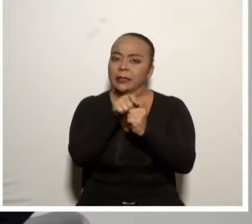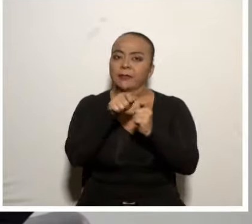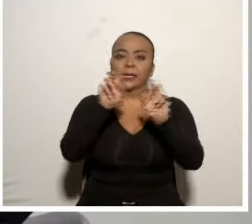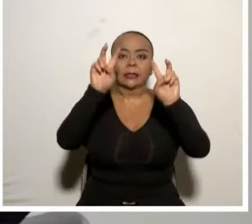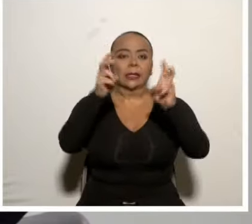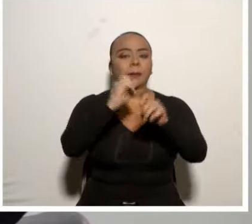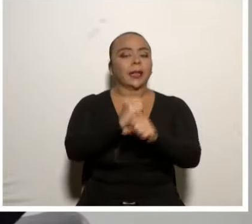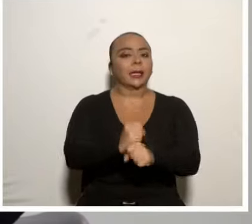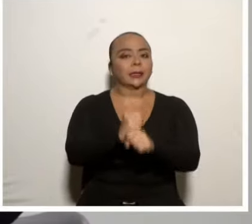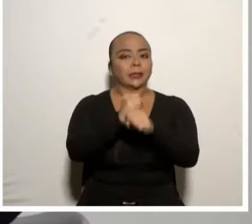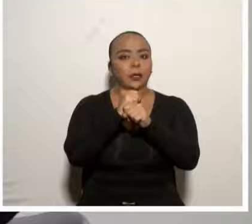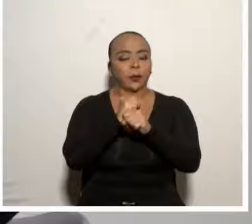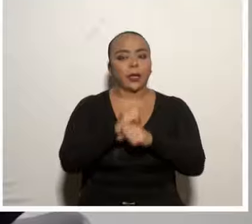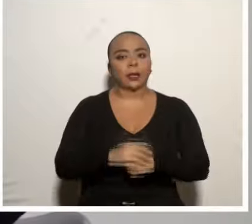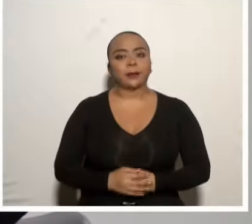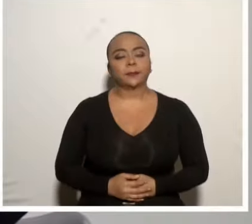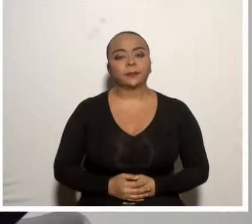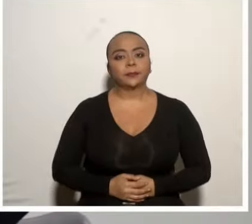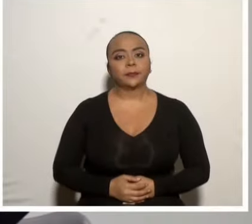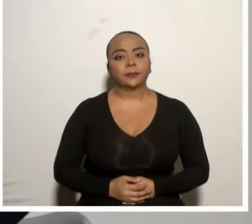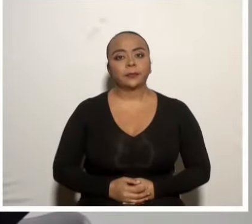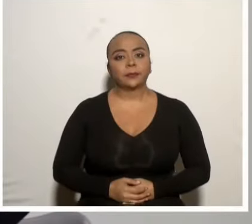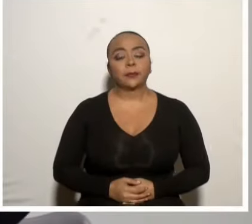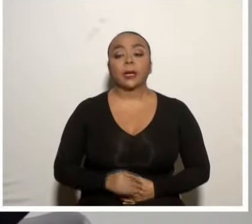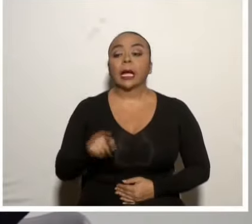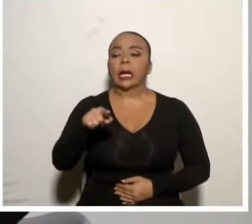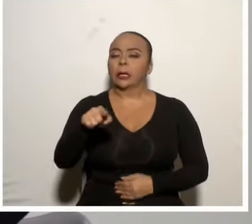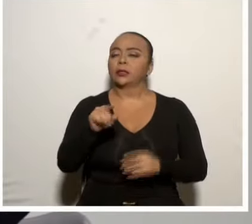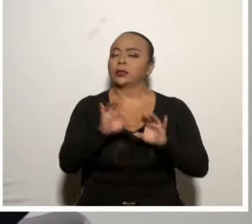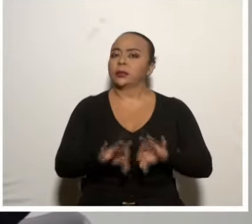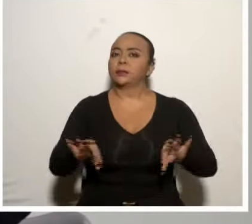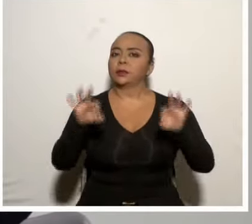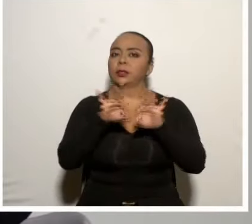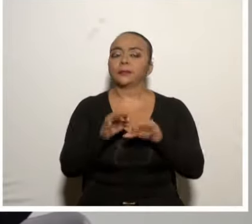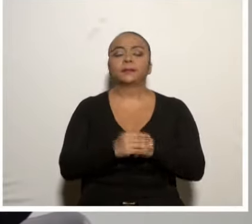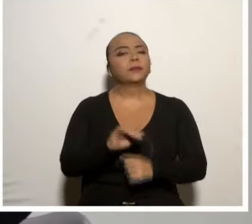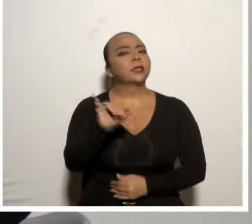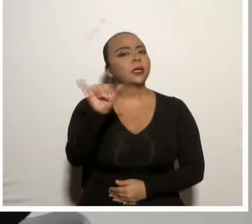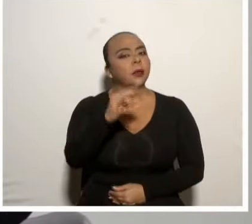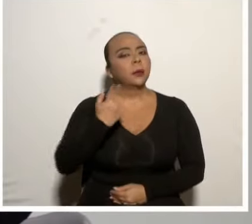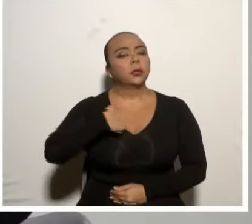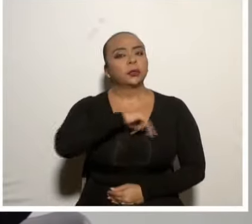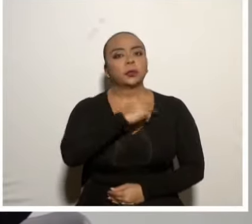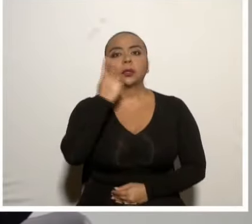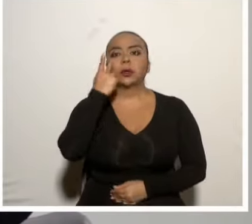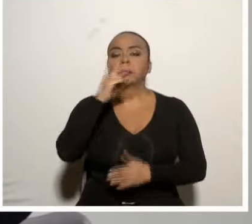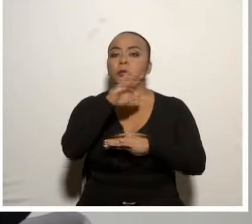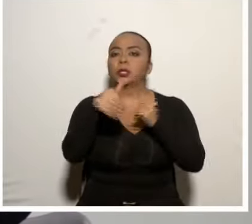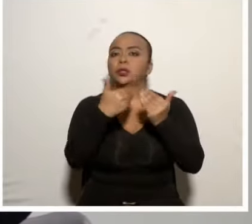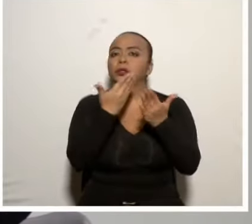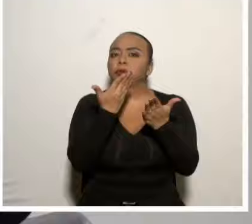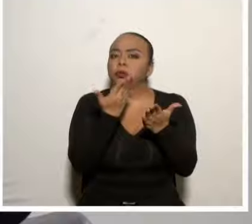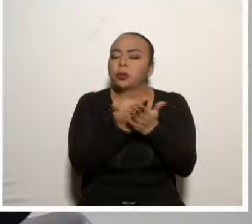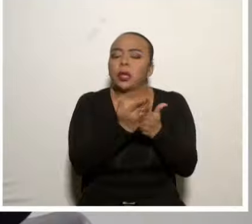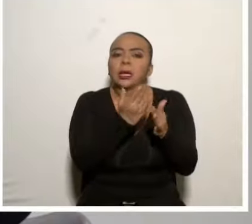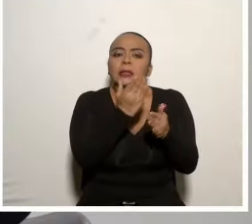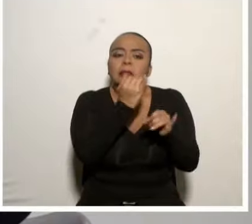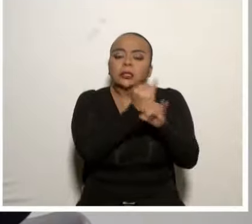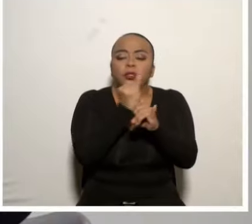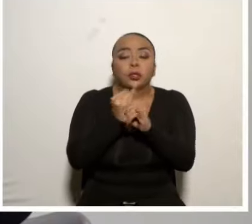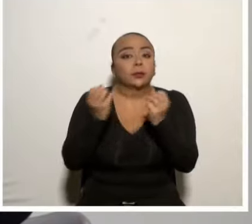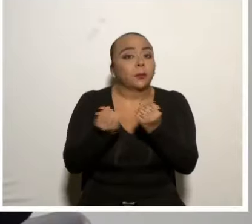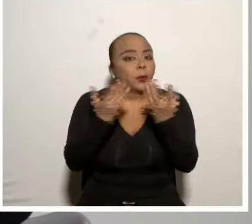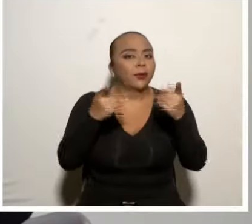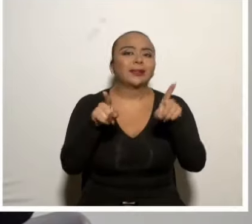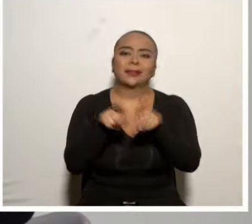de seguridad, de manera tal que eso sea importante. Igual lo vemos en todas las instancias, en la institucionalidad